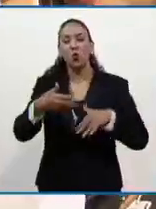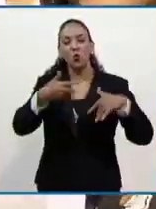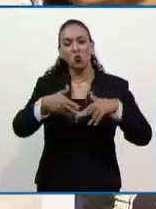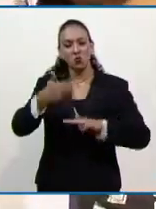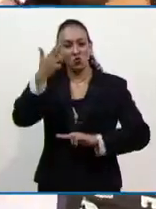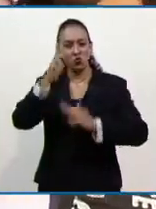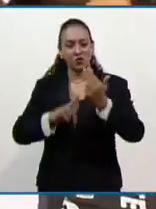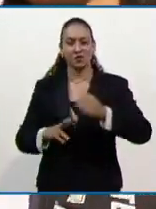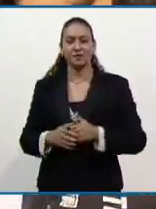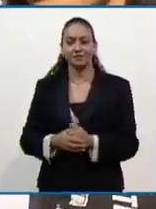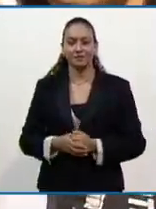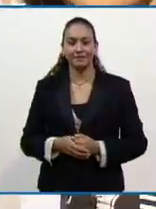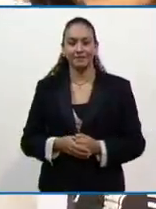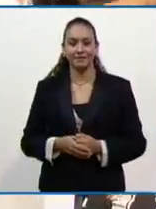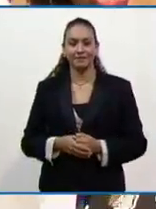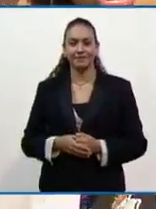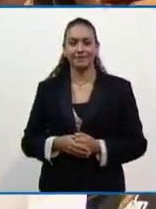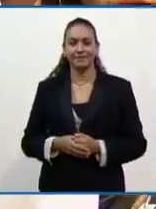Discriminaron por ser indígena,